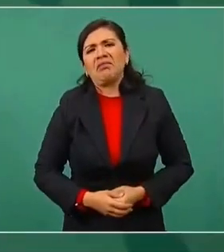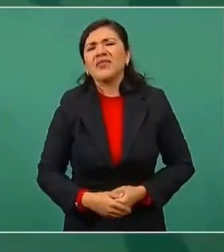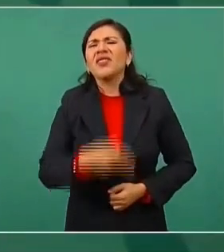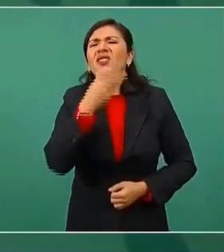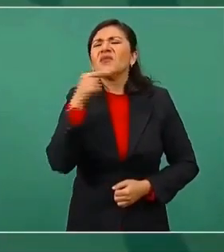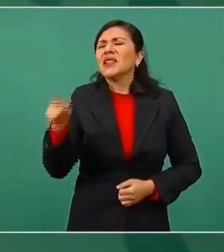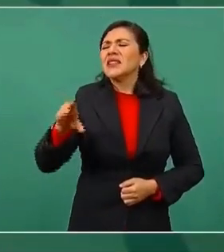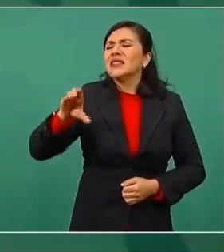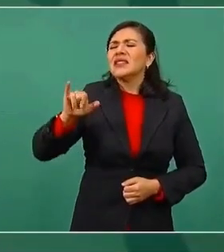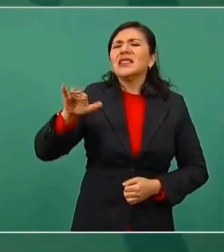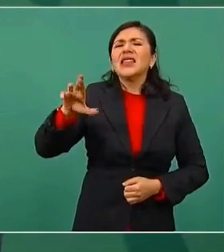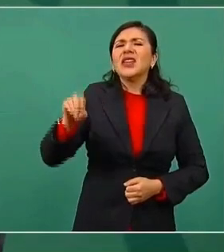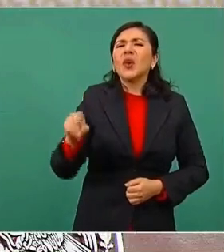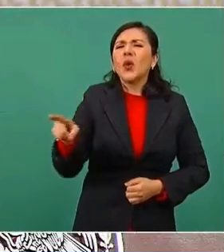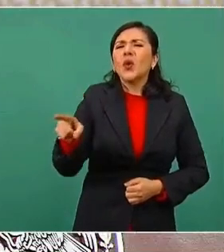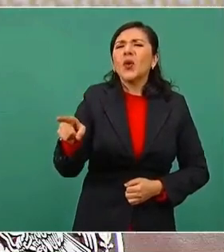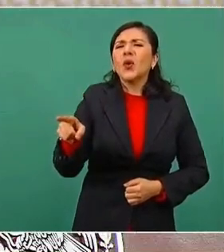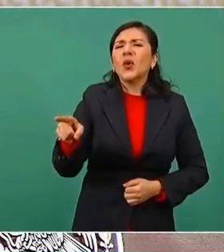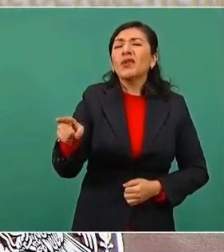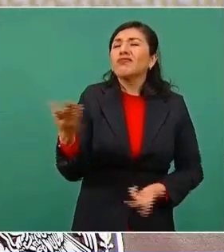Ciro